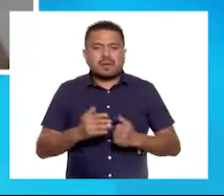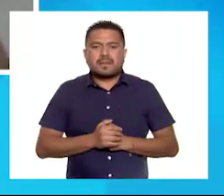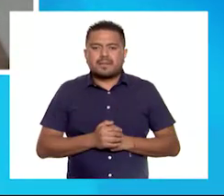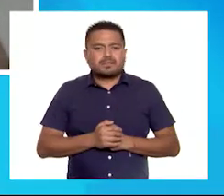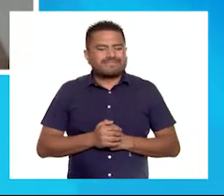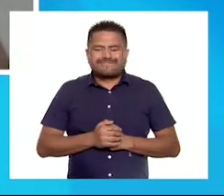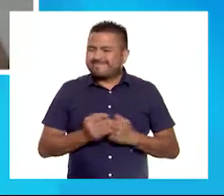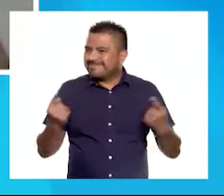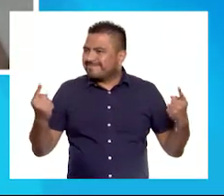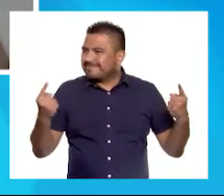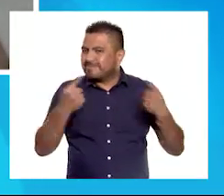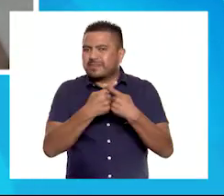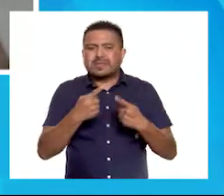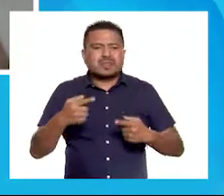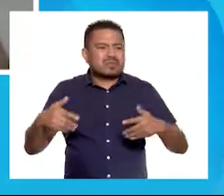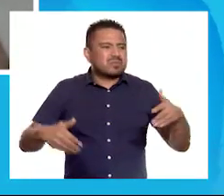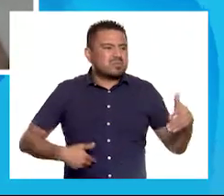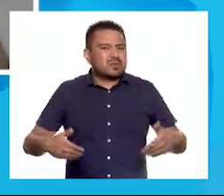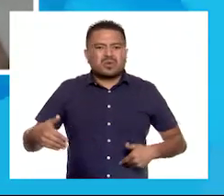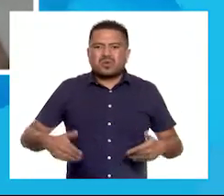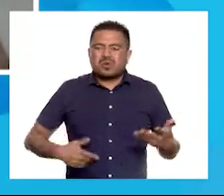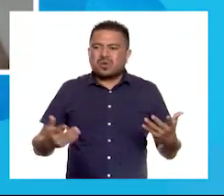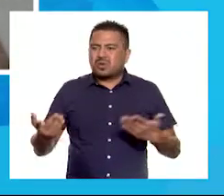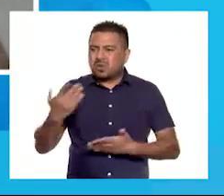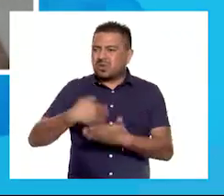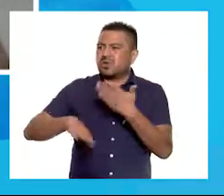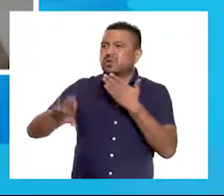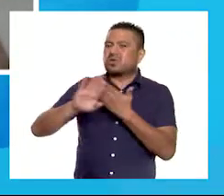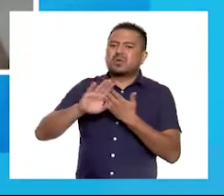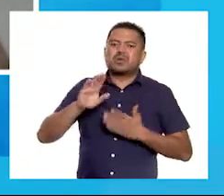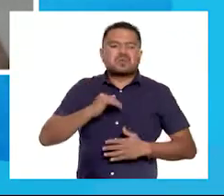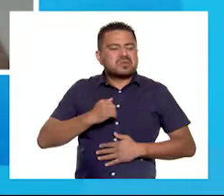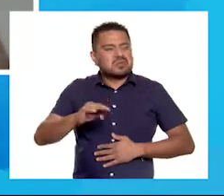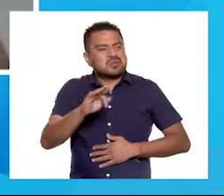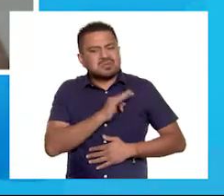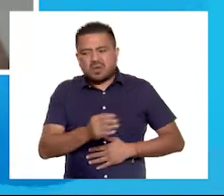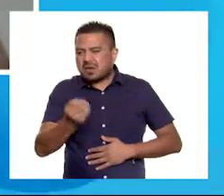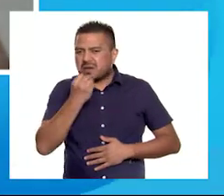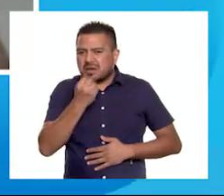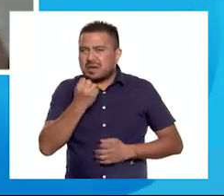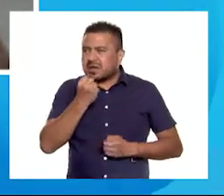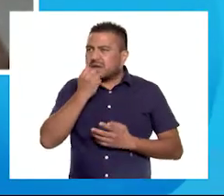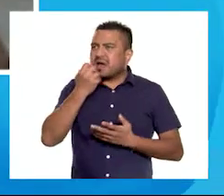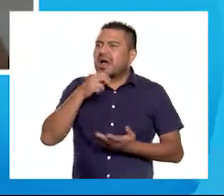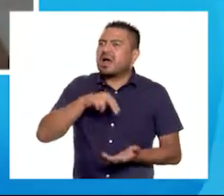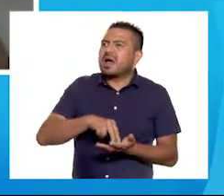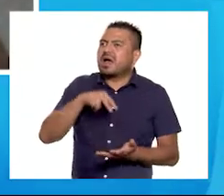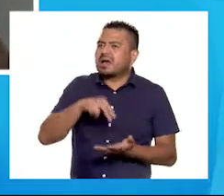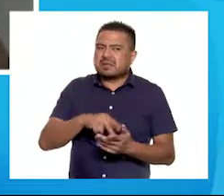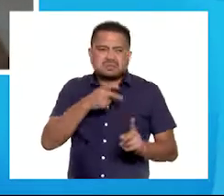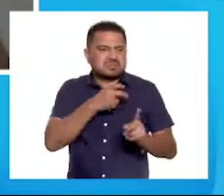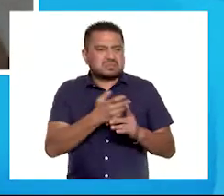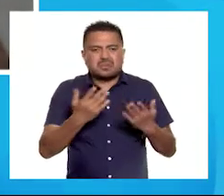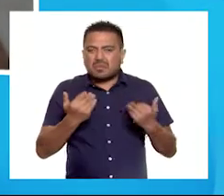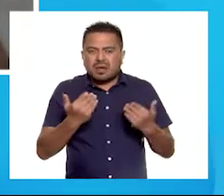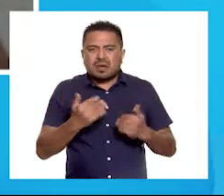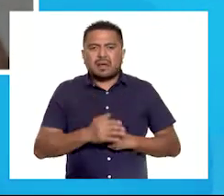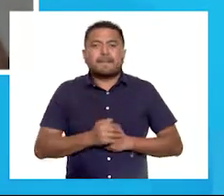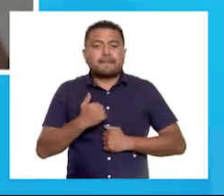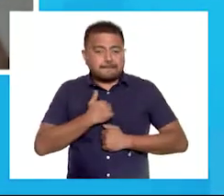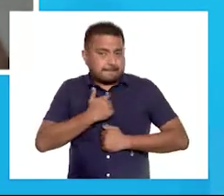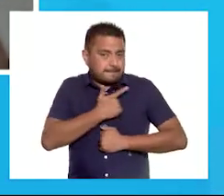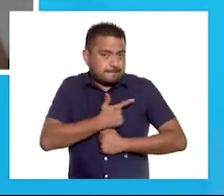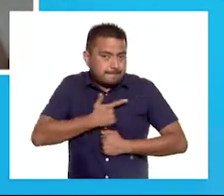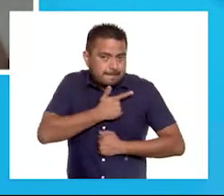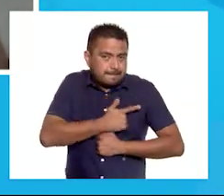Al contrario, se molestaron conmigo y ya no pude comer mi rica sopa de queso. Me